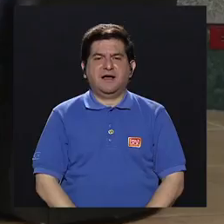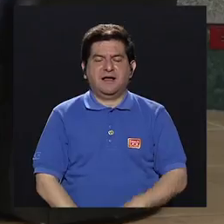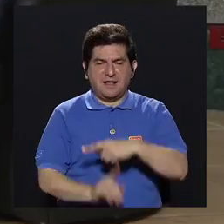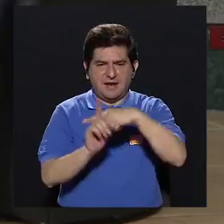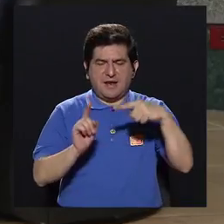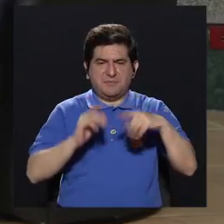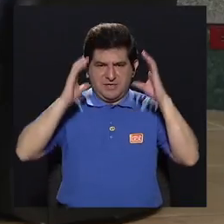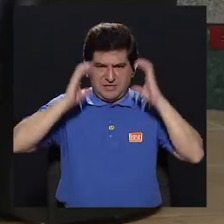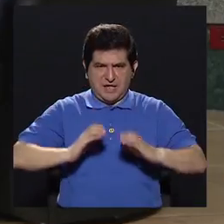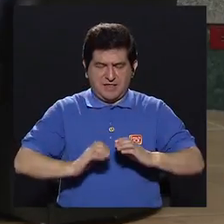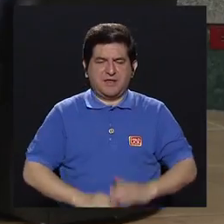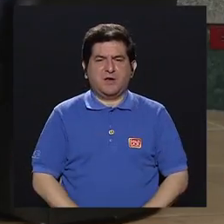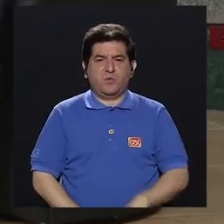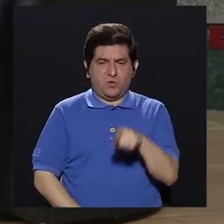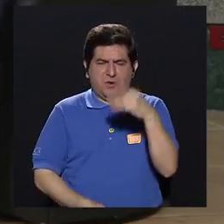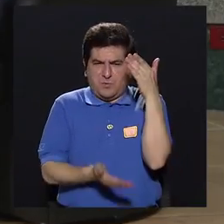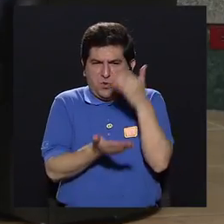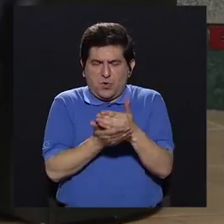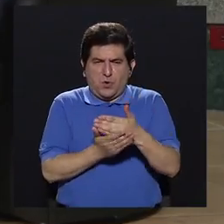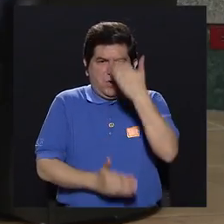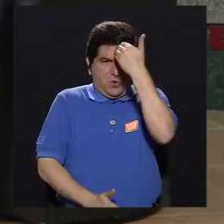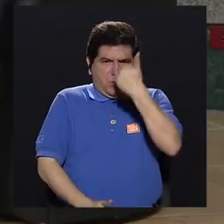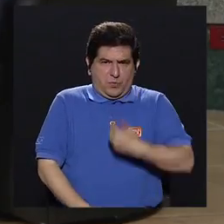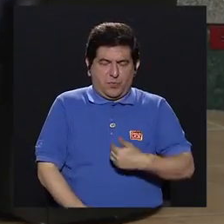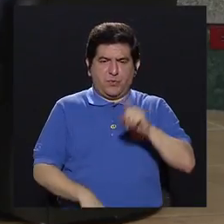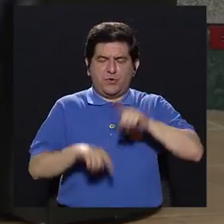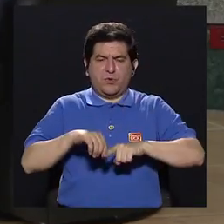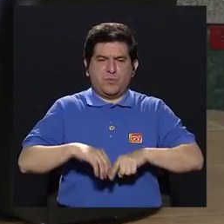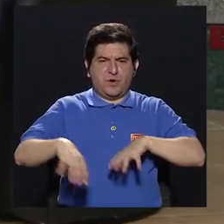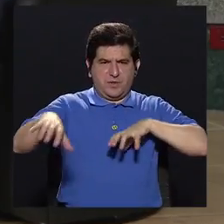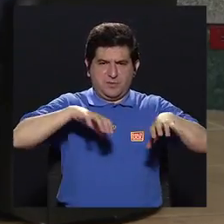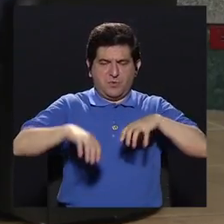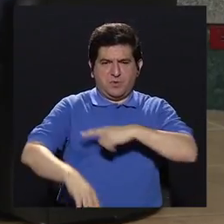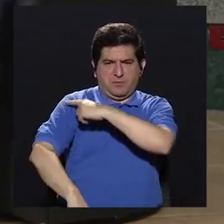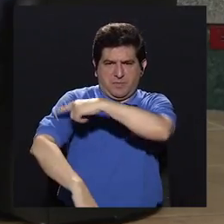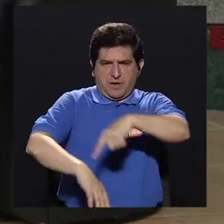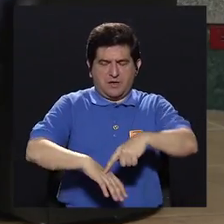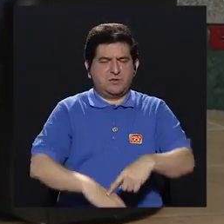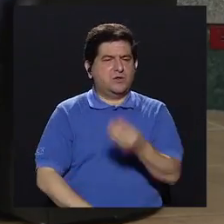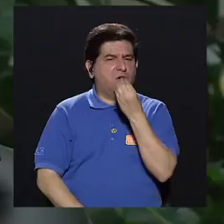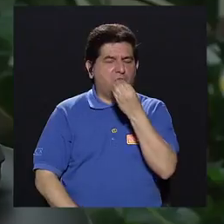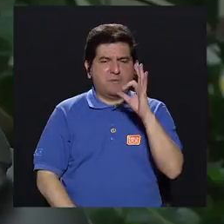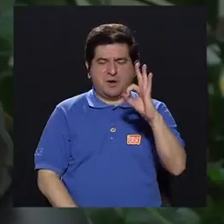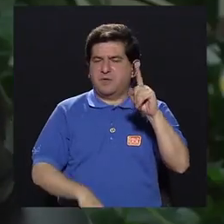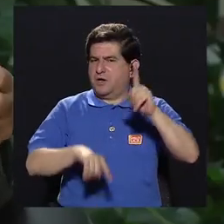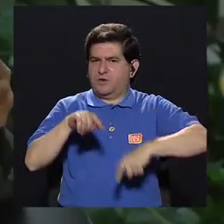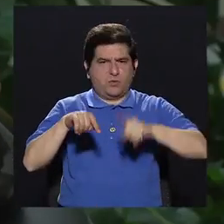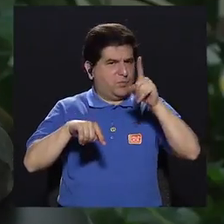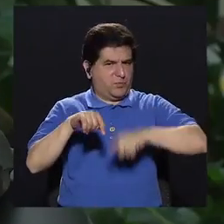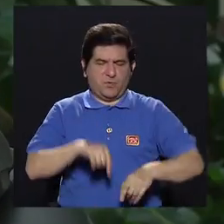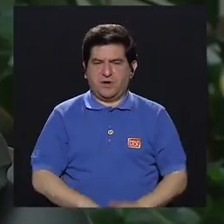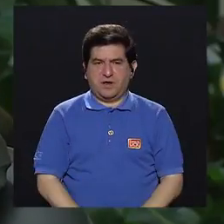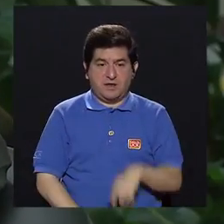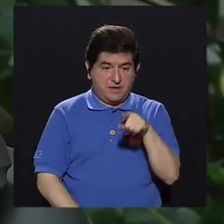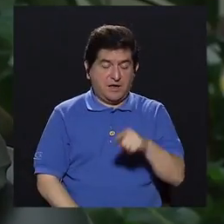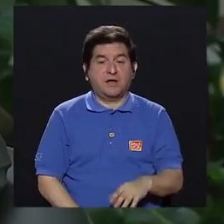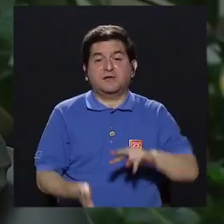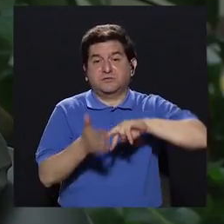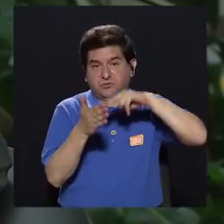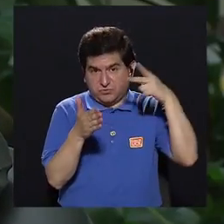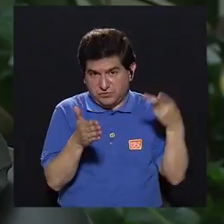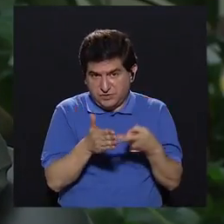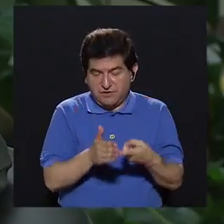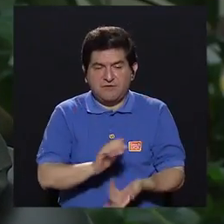del cuerpo paralizada por completo, no pueden mover un brazo, no pueden comer bien. Entonces, obviamente esto va a